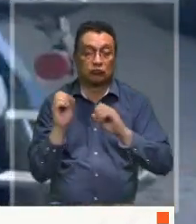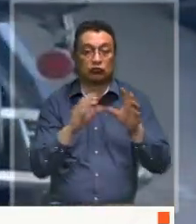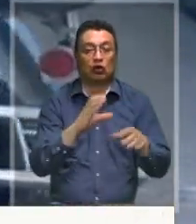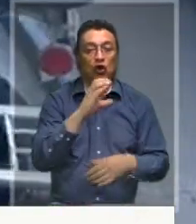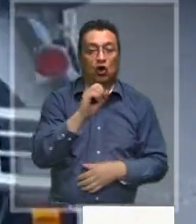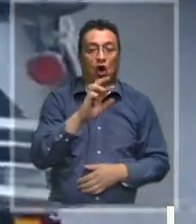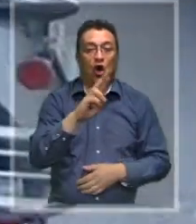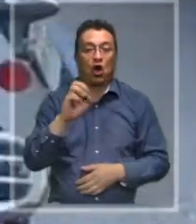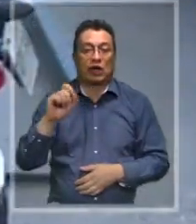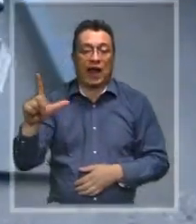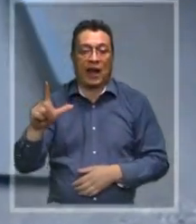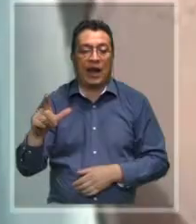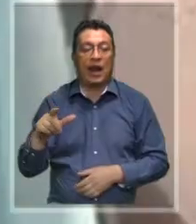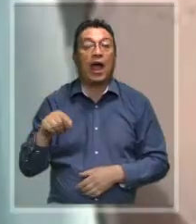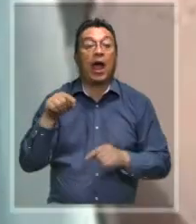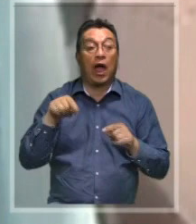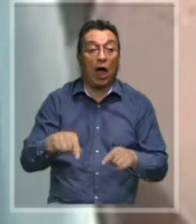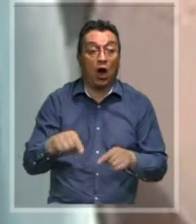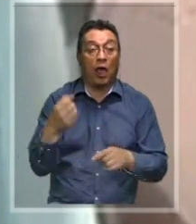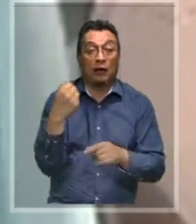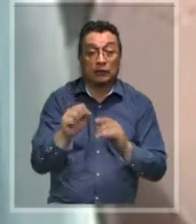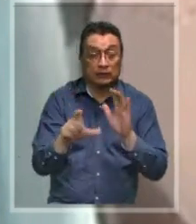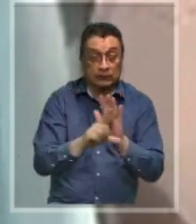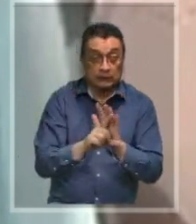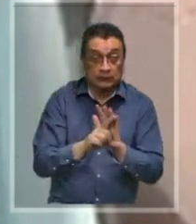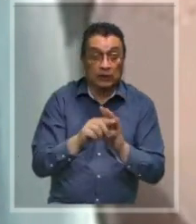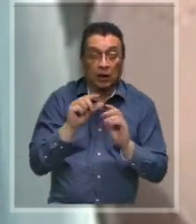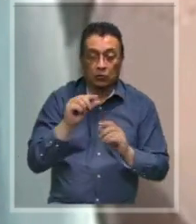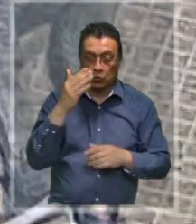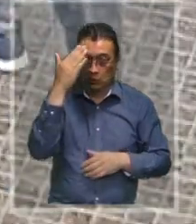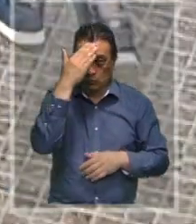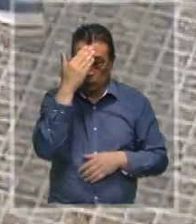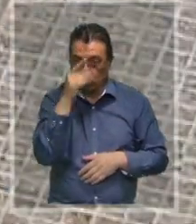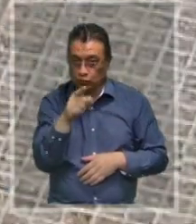municipal. Ahora, quienes delinquen pocas veces se preocupan